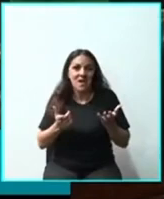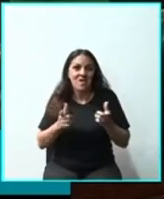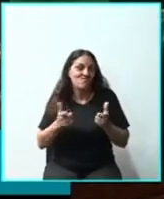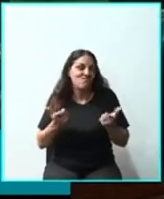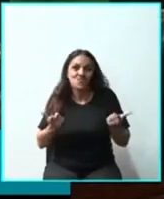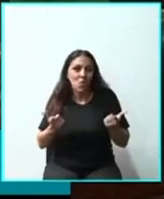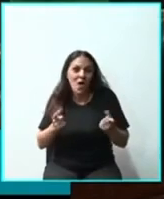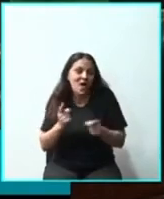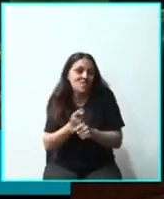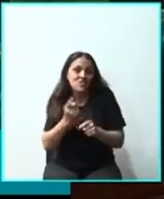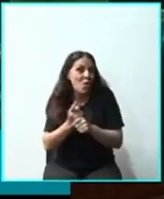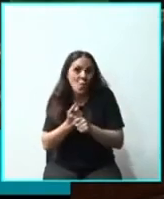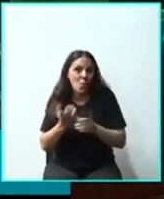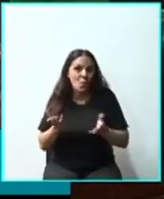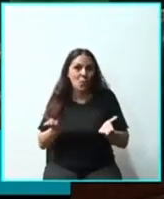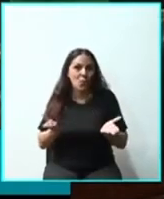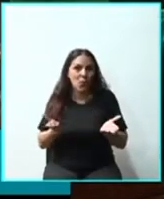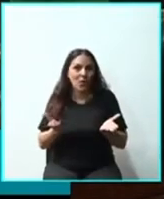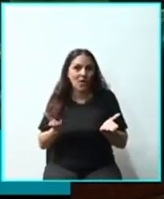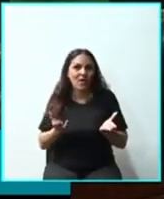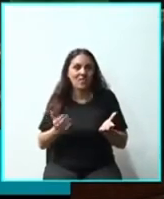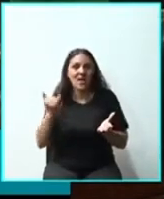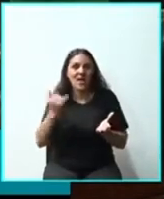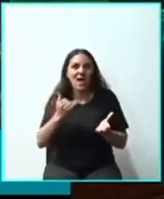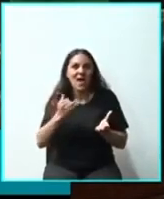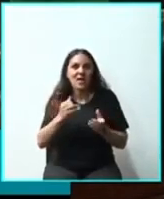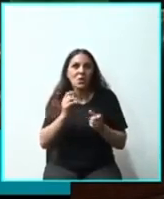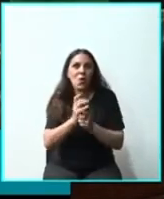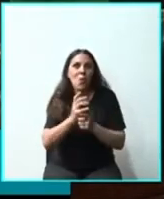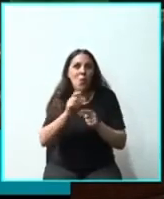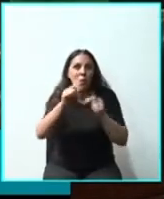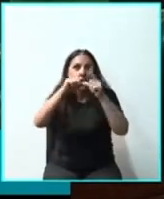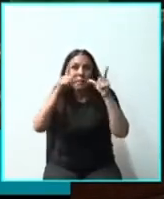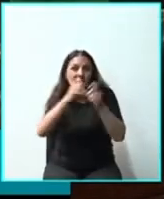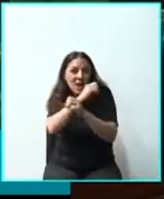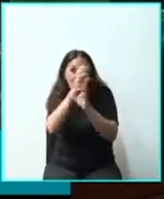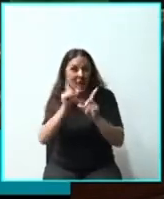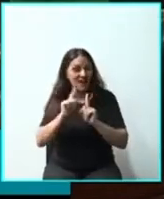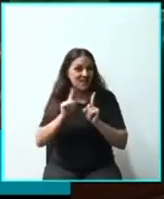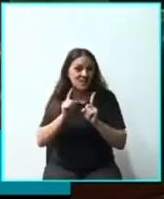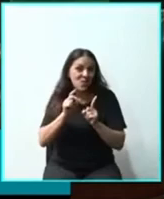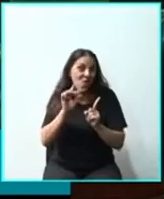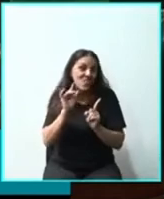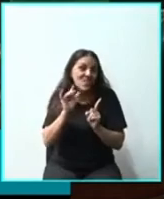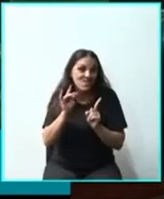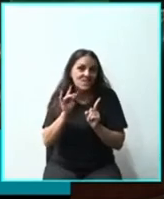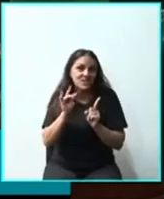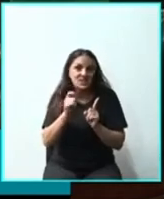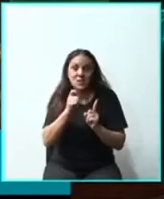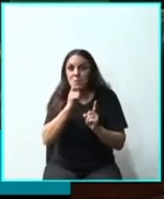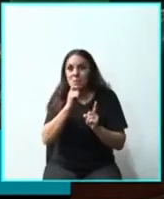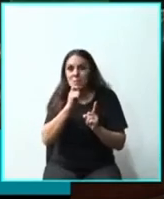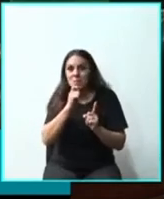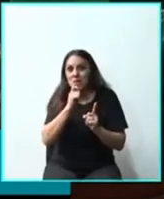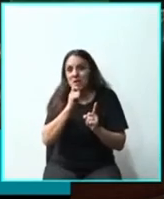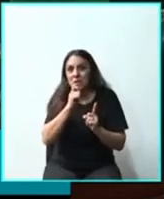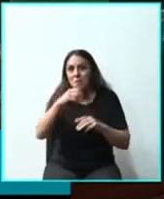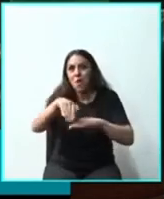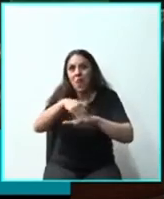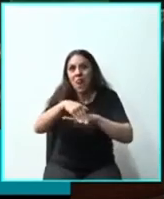enmascaramiento, existe un pixelado en donde si se hace foco en una fachada domiciliaria automáticamente se pone en negro.